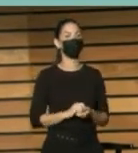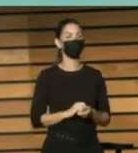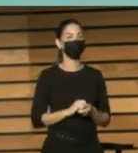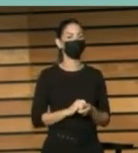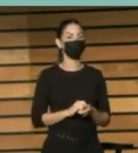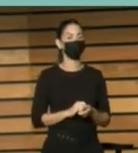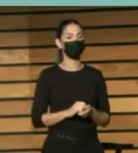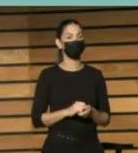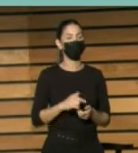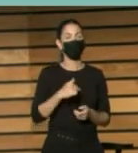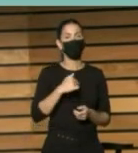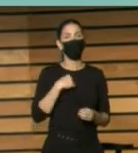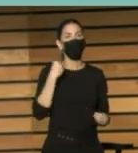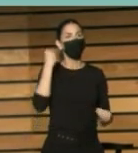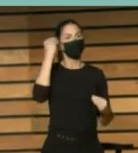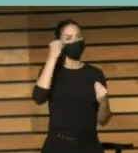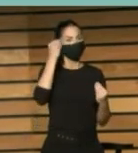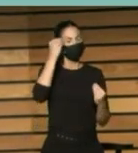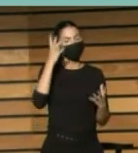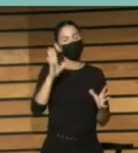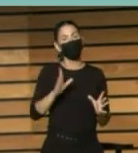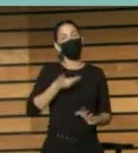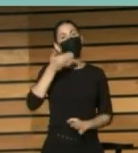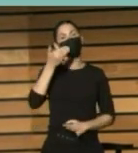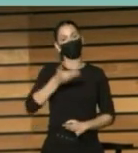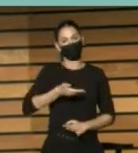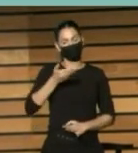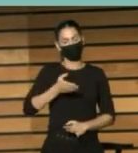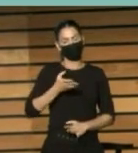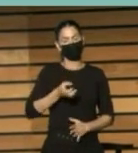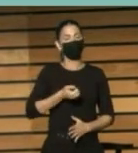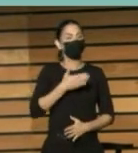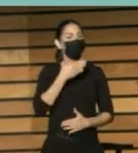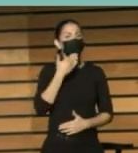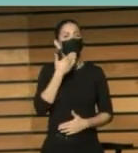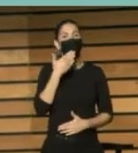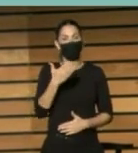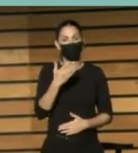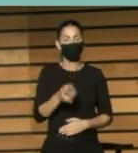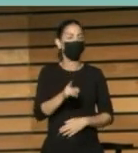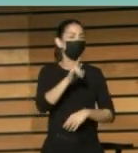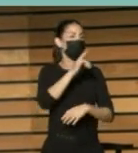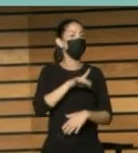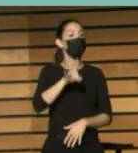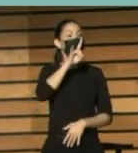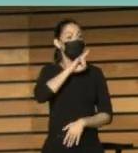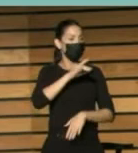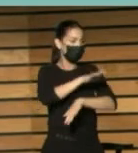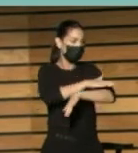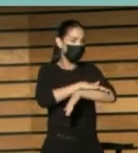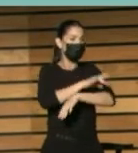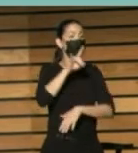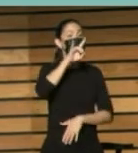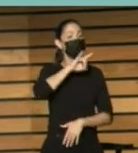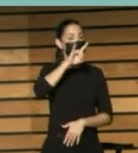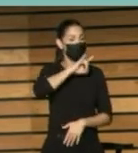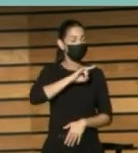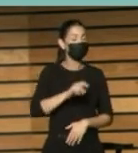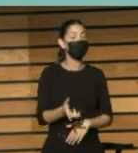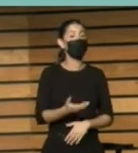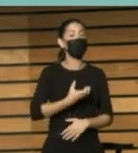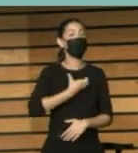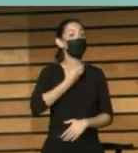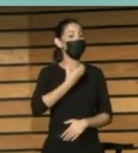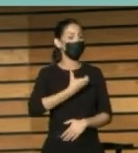es necesario dar algunos agradecimientos, por supuesto, al Gobierno de Canarias, al Ayuntamiento de Las Palmas y